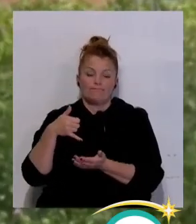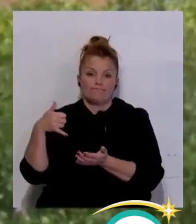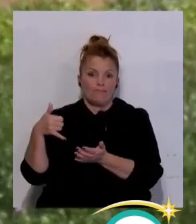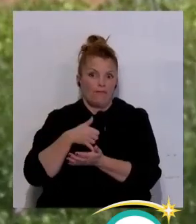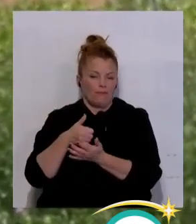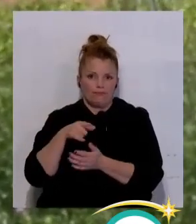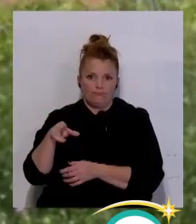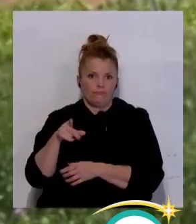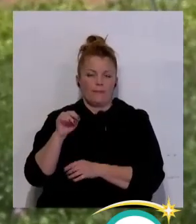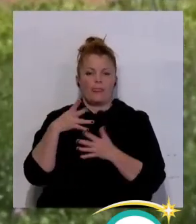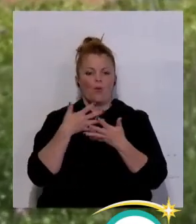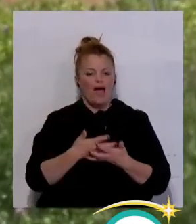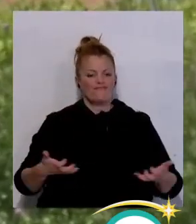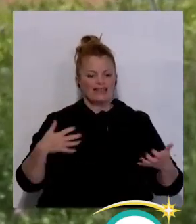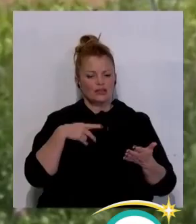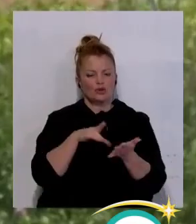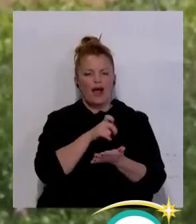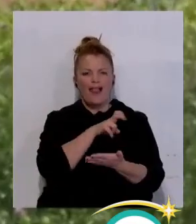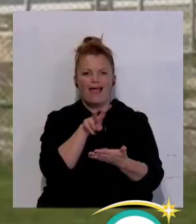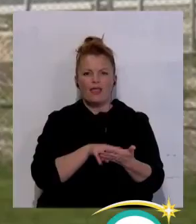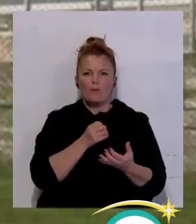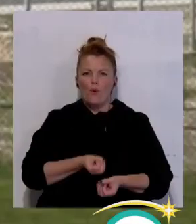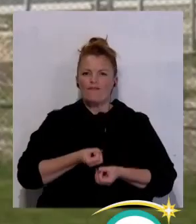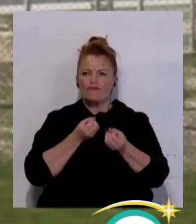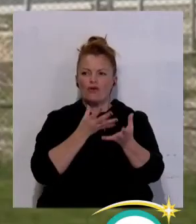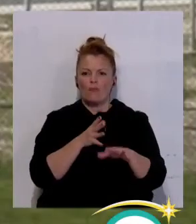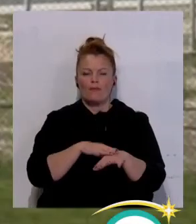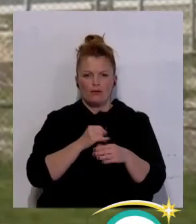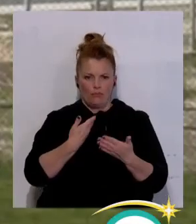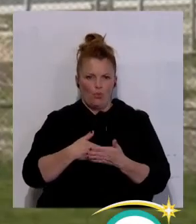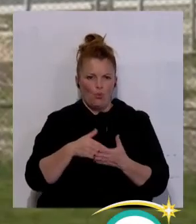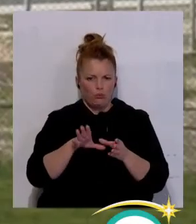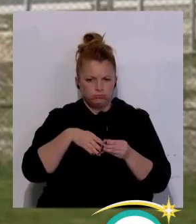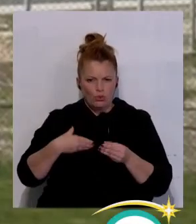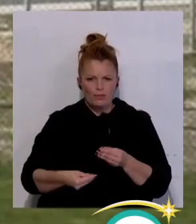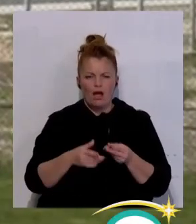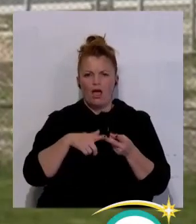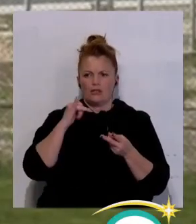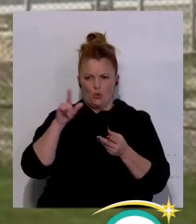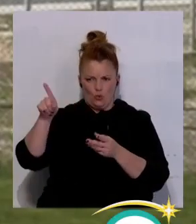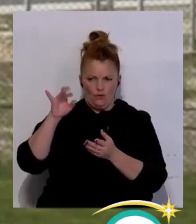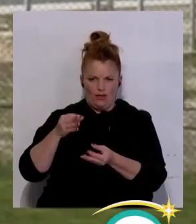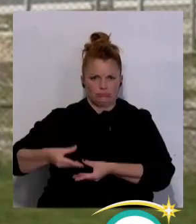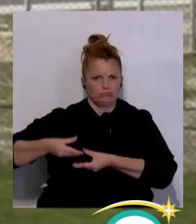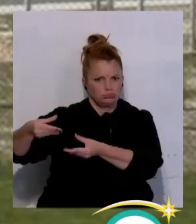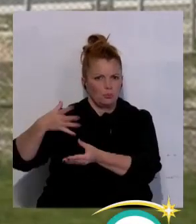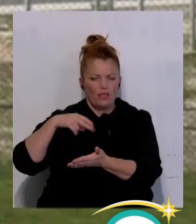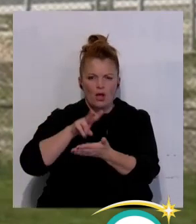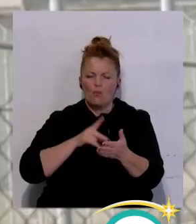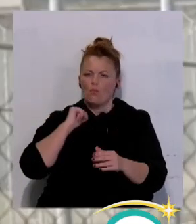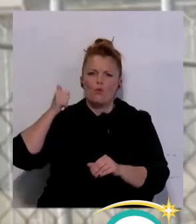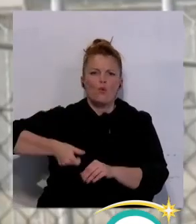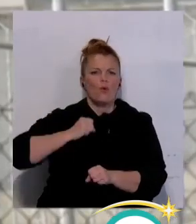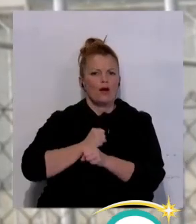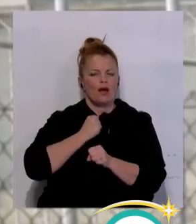hay una frase que hemos leído porque el informe está muy documentado, lo tendréis ocasión de verlo, hemos estado muchos meses trabajando